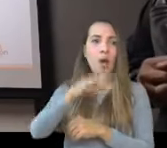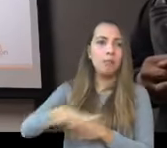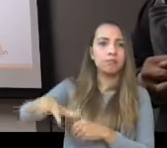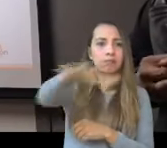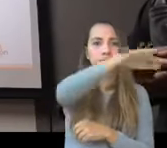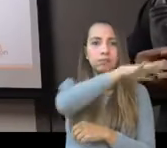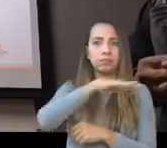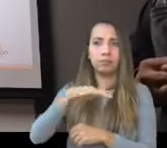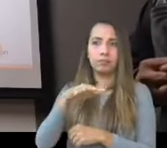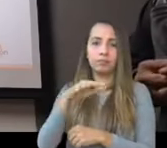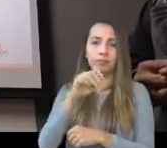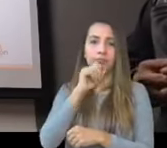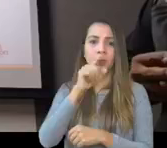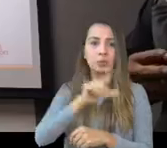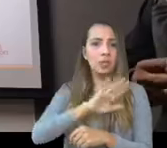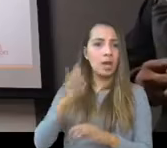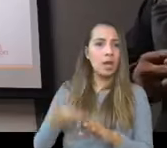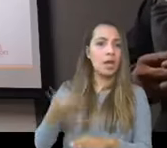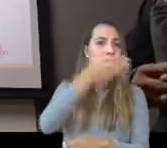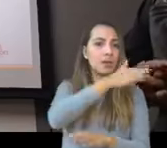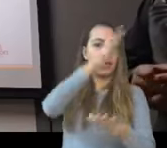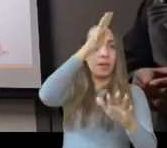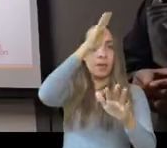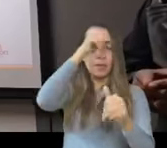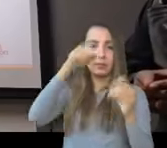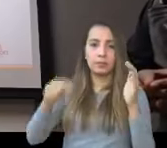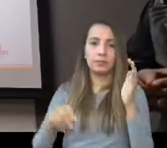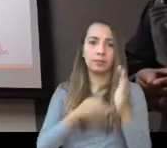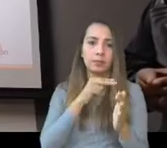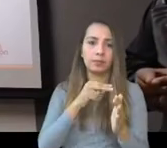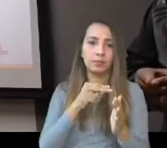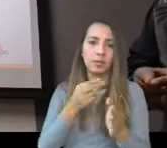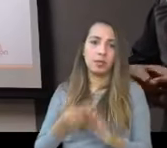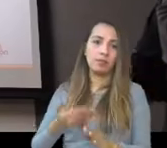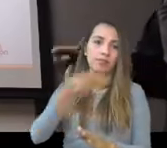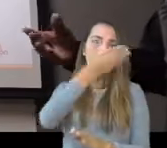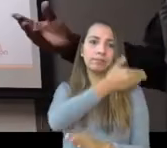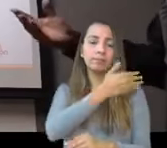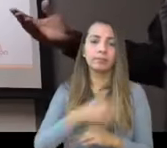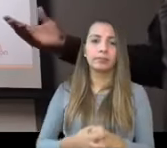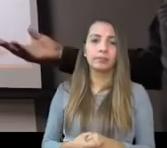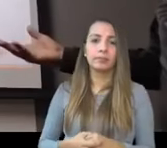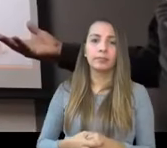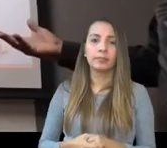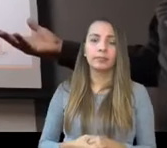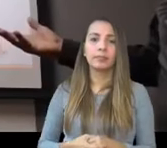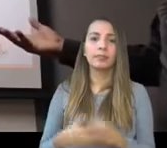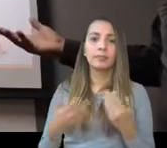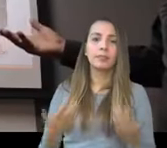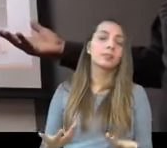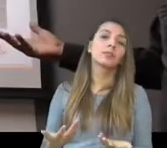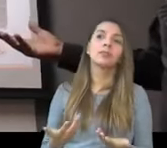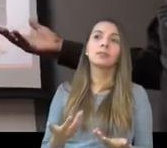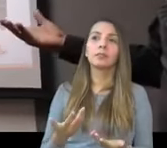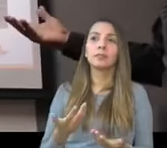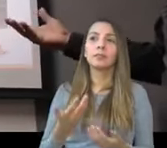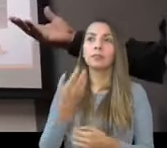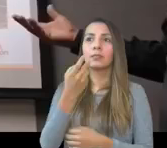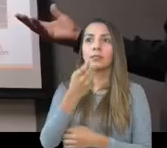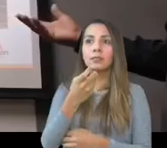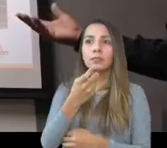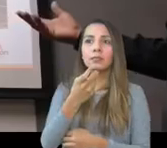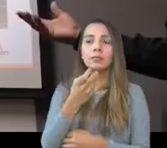ese convenio, ese contrato por el que cobra y cobra bien, ¿no? Entonces, ¿cuál es la situación? Pues que